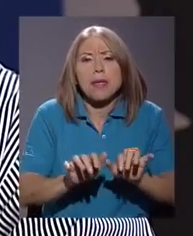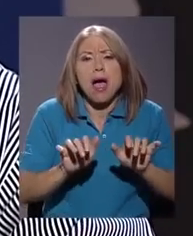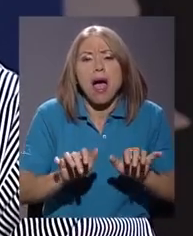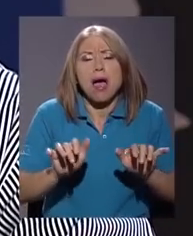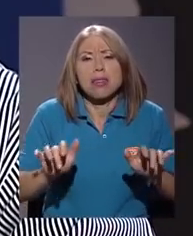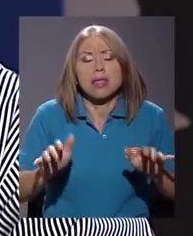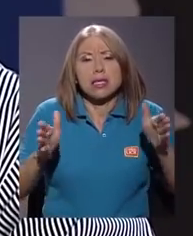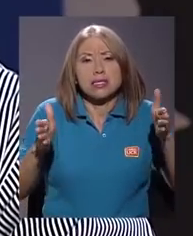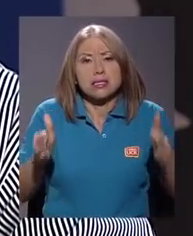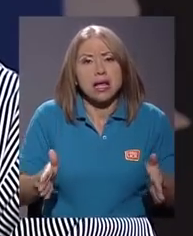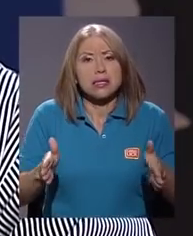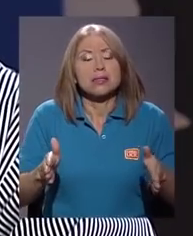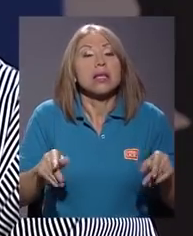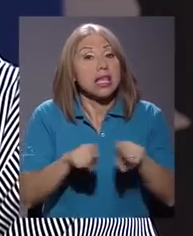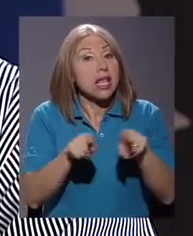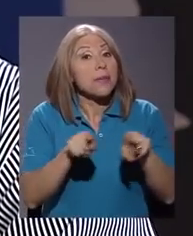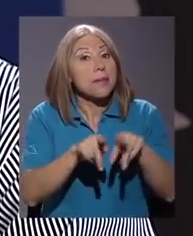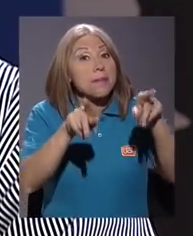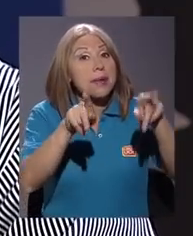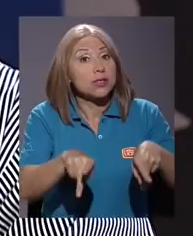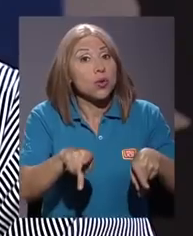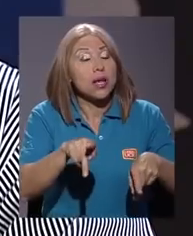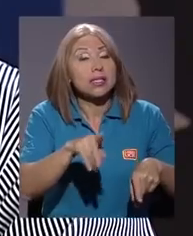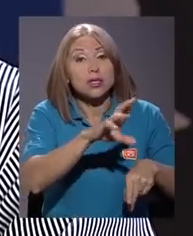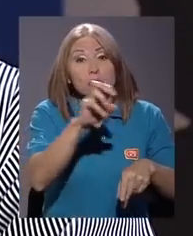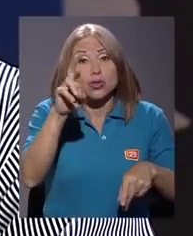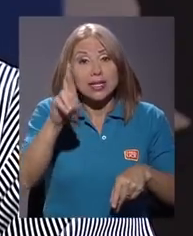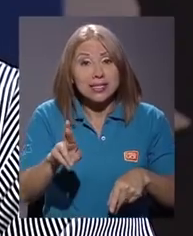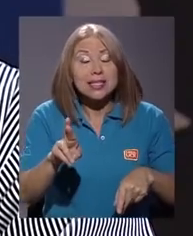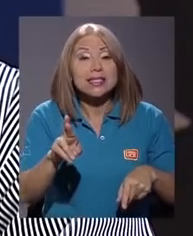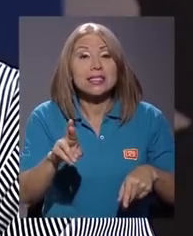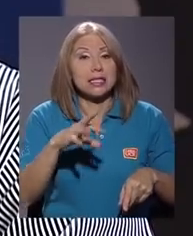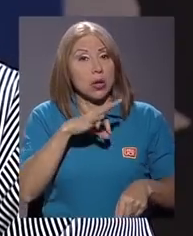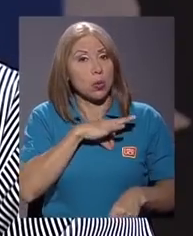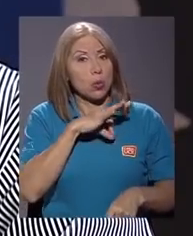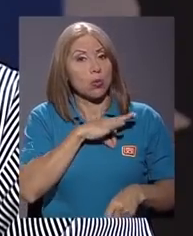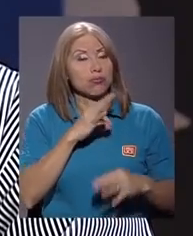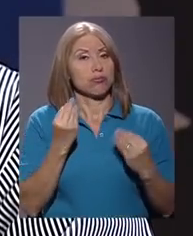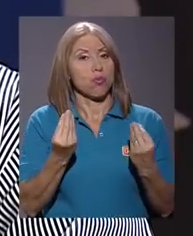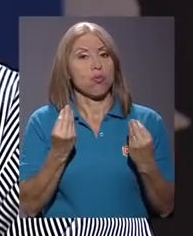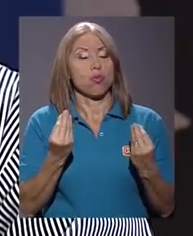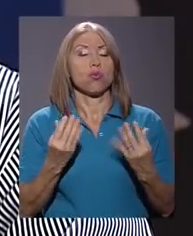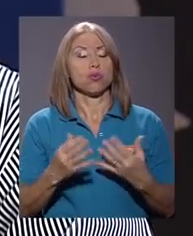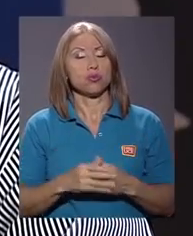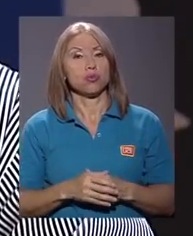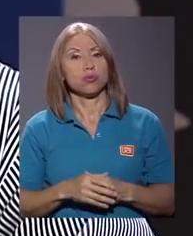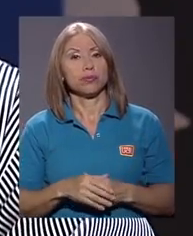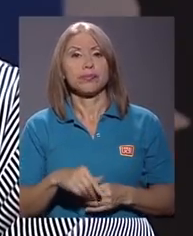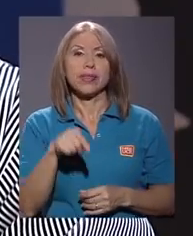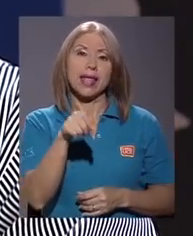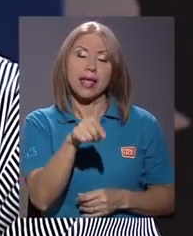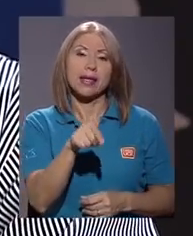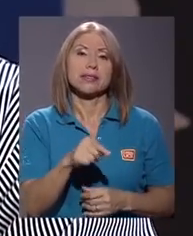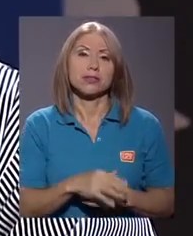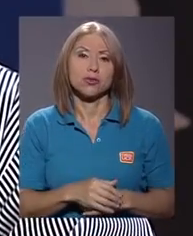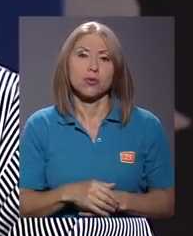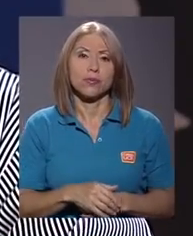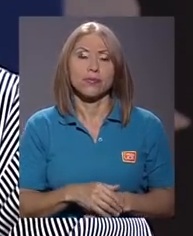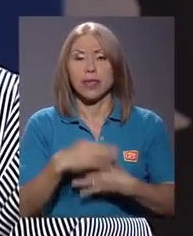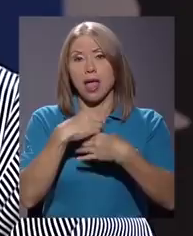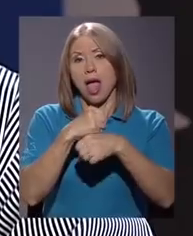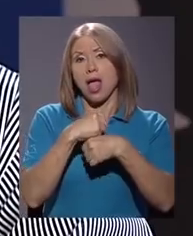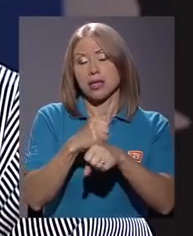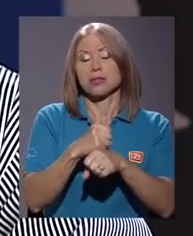eh del público costarricense se han beneficiado entonces creo que esto nos ha nos ha estado posicionando